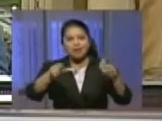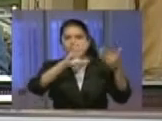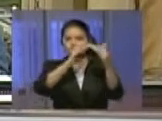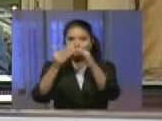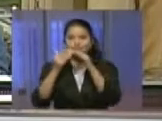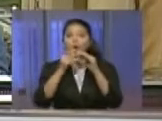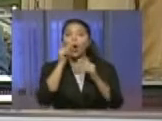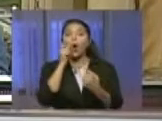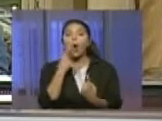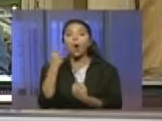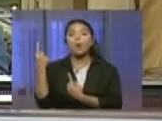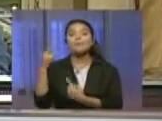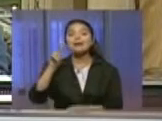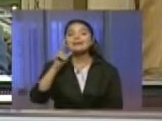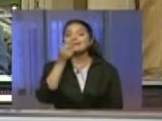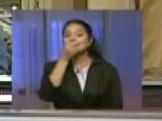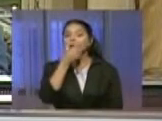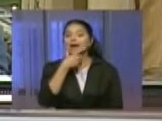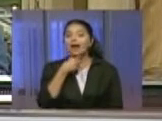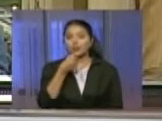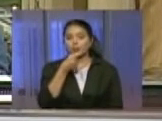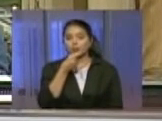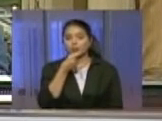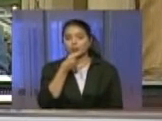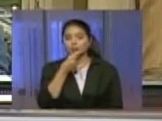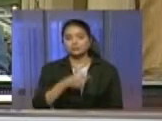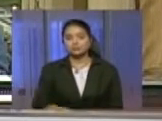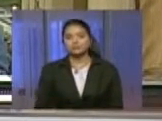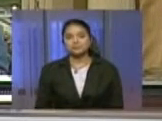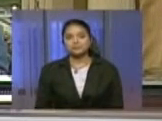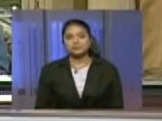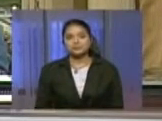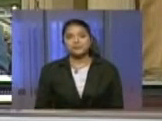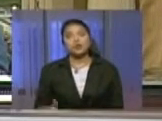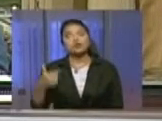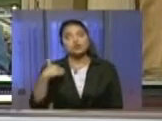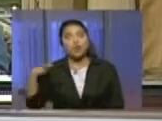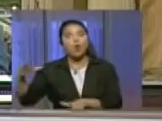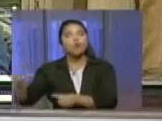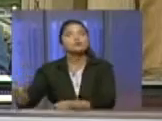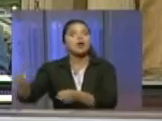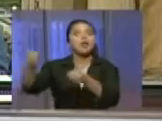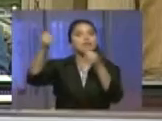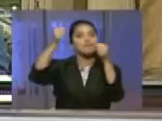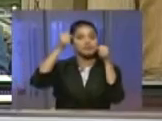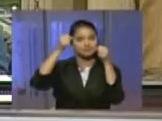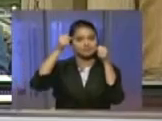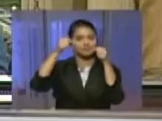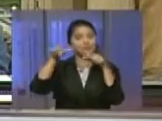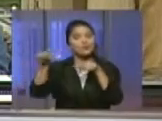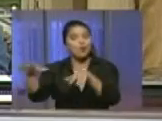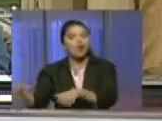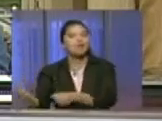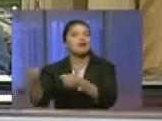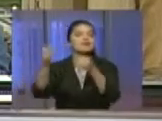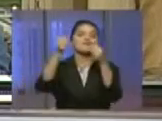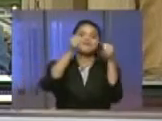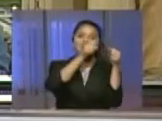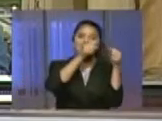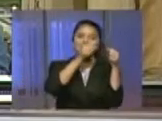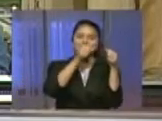Ricardo Molina quién Lo salvé de la